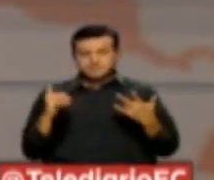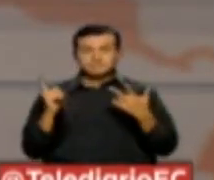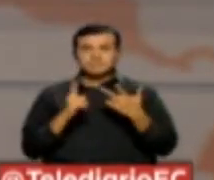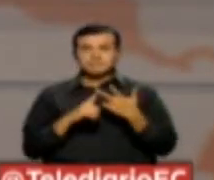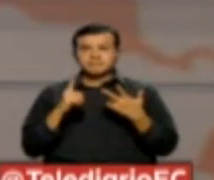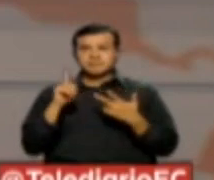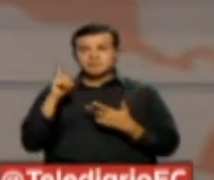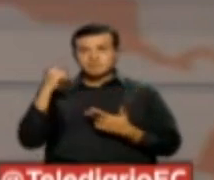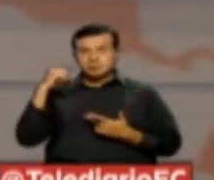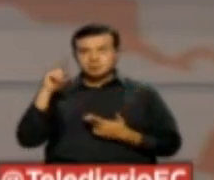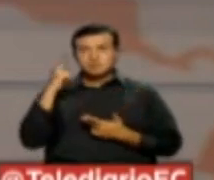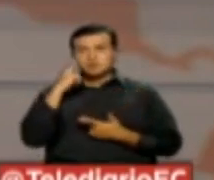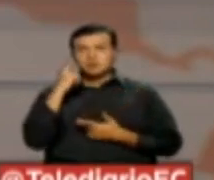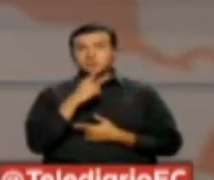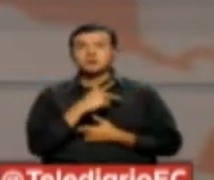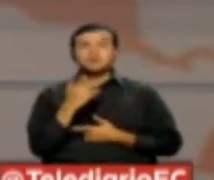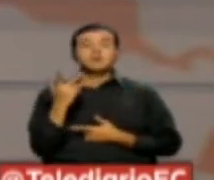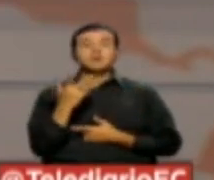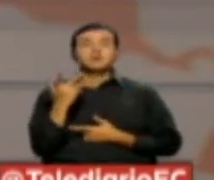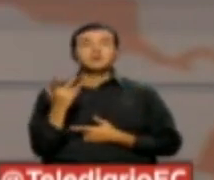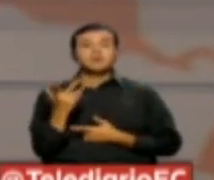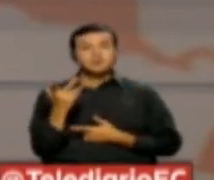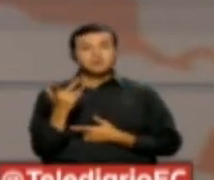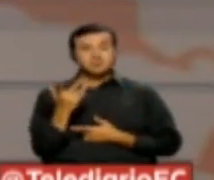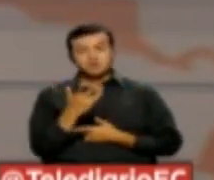otro millón que es para